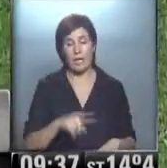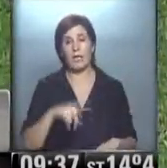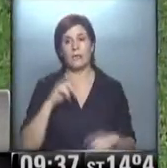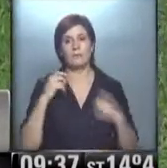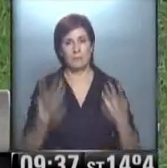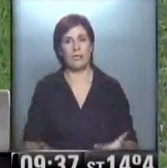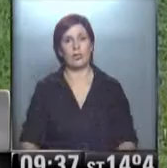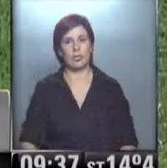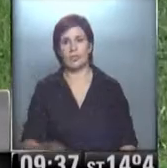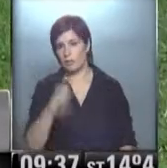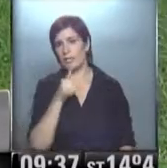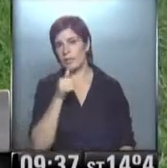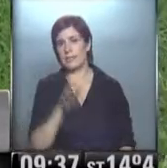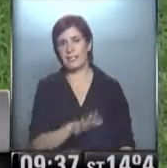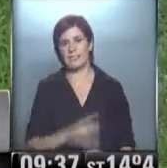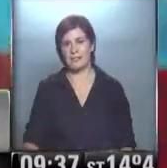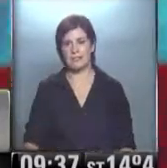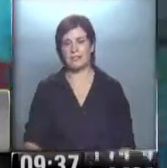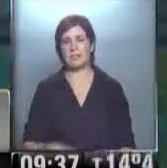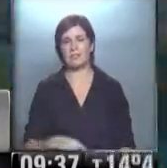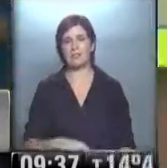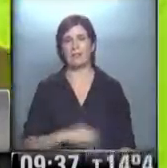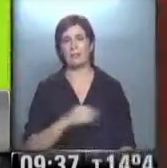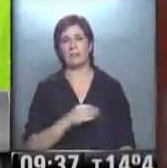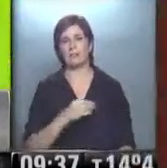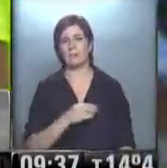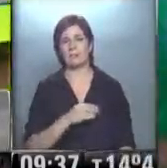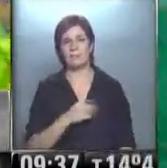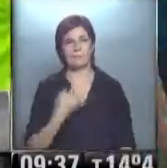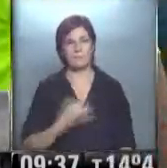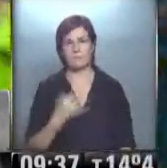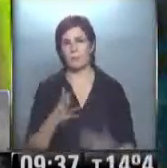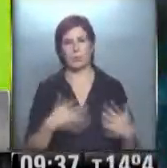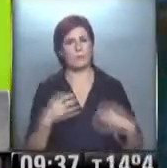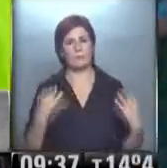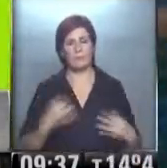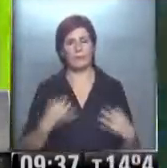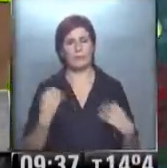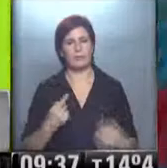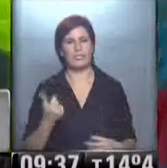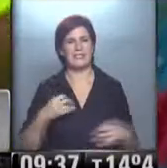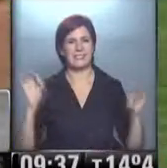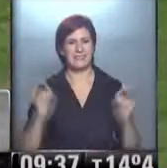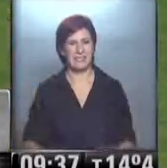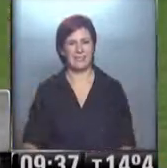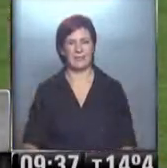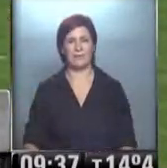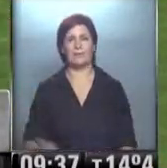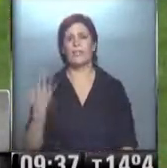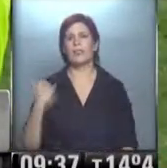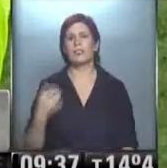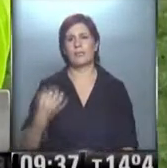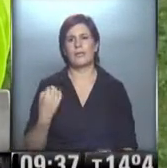casos. Con Quilmes también le pasó que terminó descendiendo, pero hizo una campaña bárbara. Estuvo a punto de salvarse en el final. Bueno, ayer fue